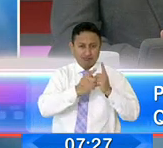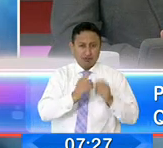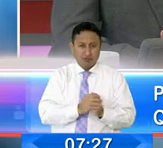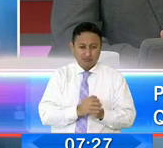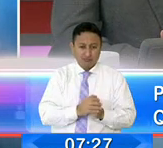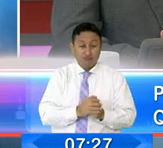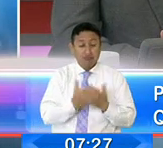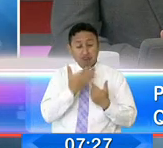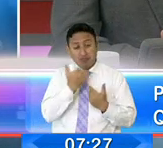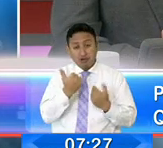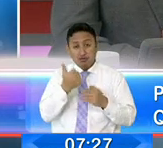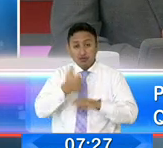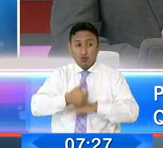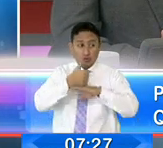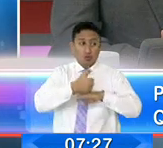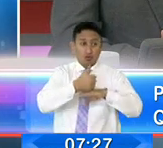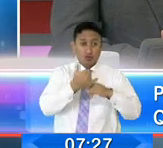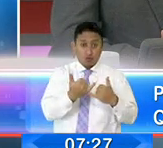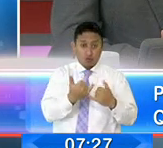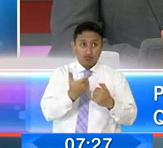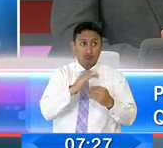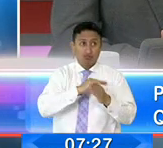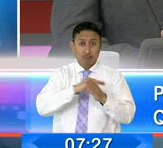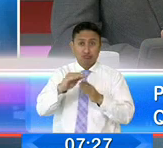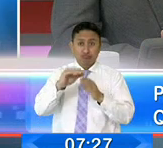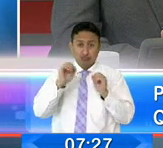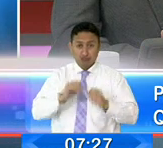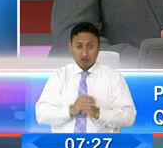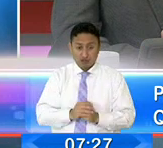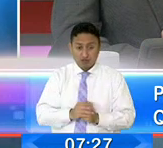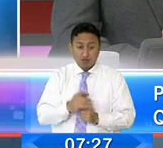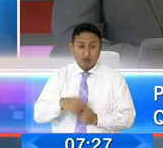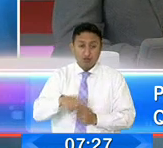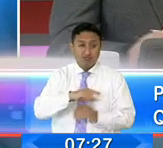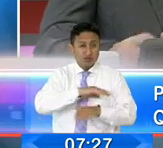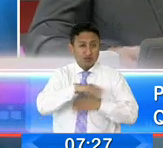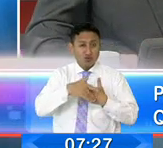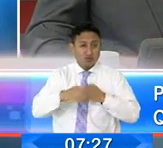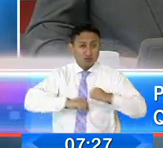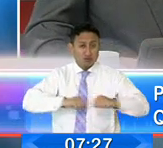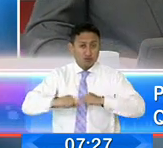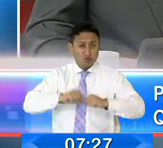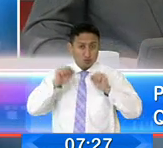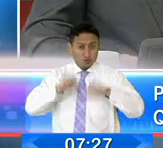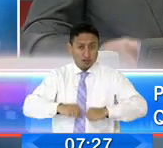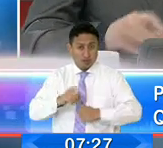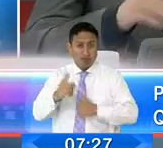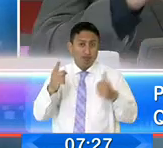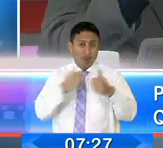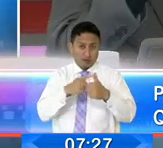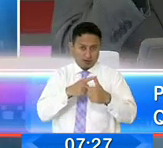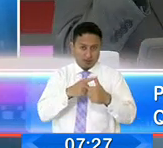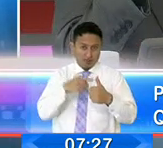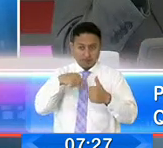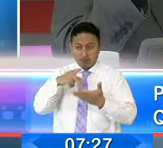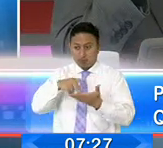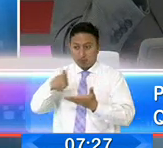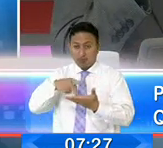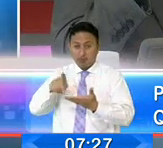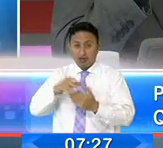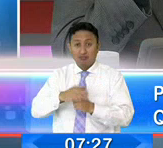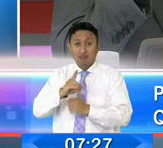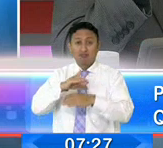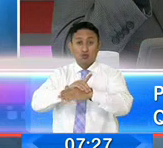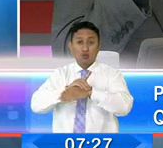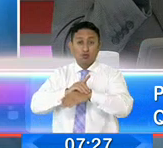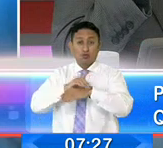una invitación a las autoridades de turno para que en efecto se hagan todos los esfuerzos posibles, en primer lugar, para pagar al sector médico,